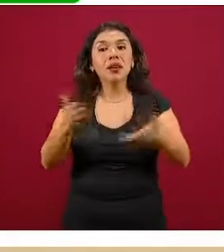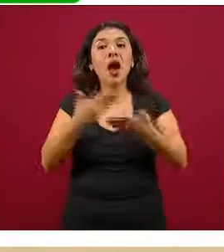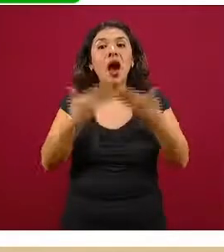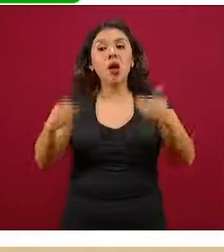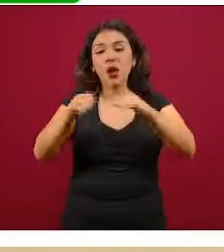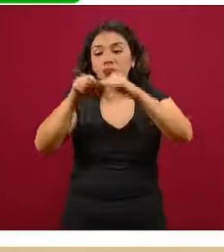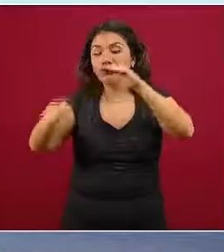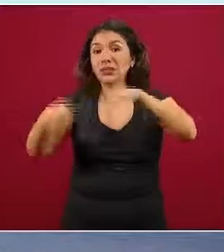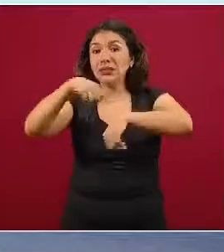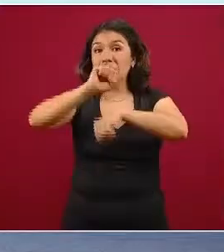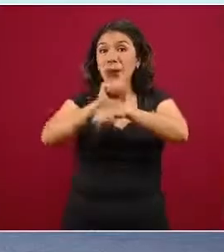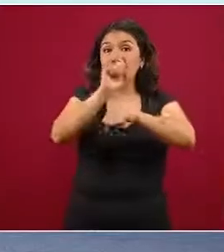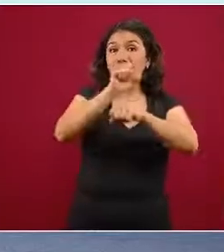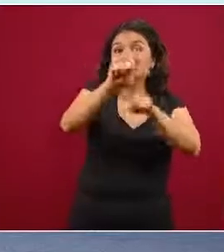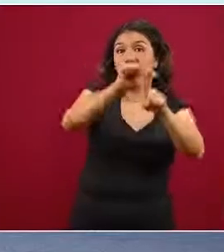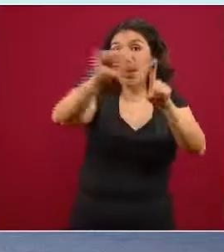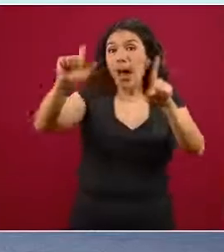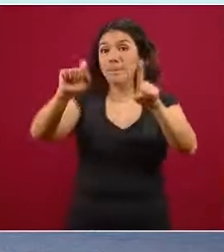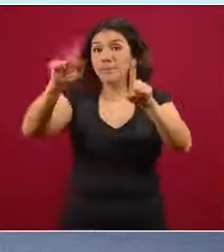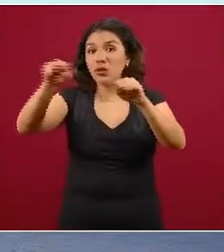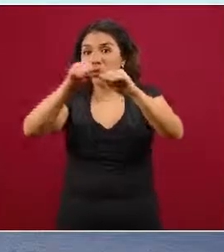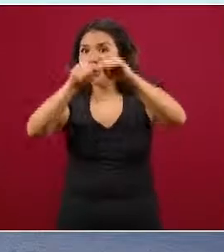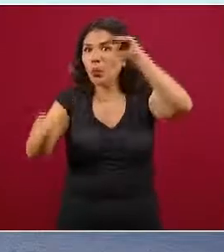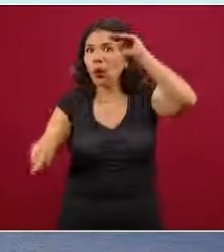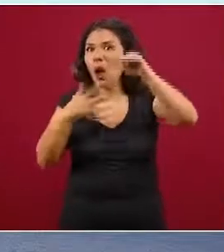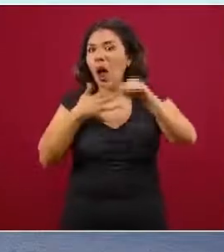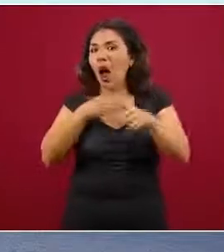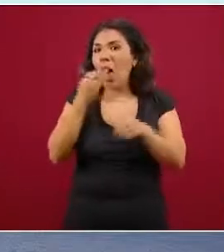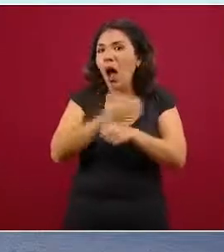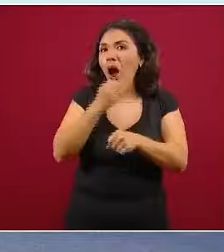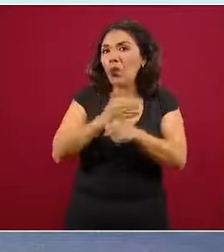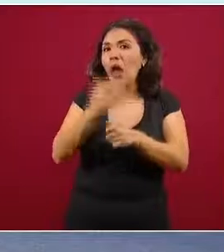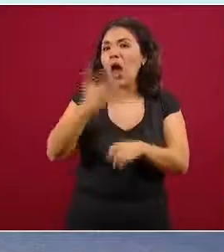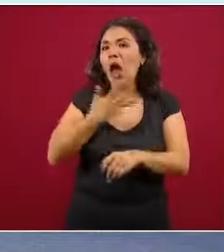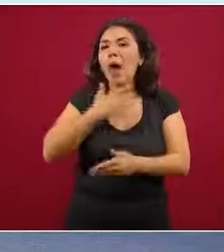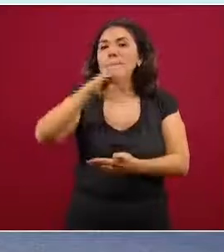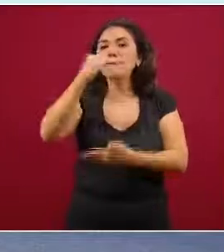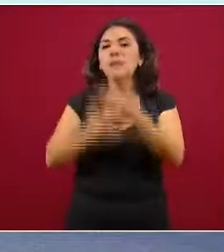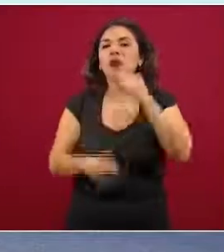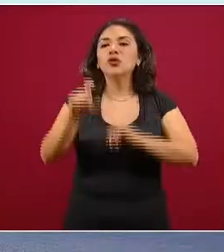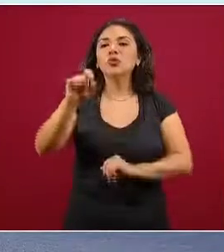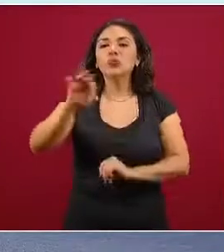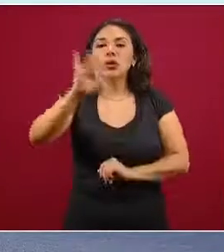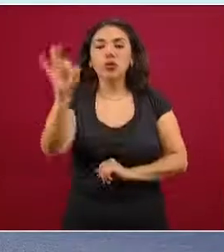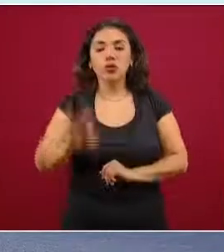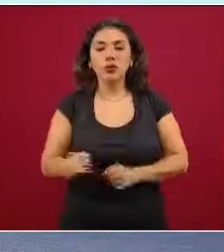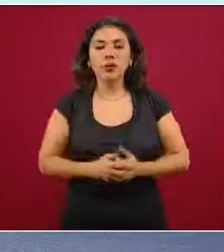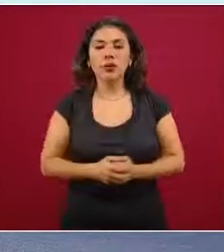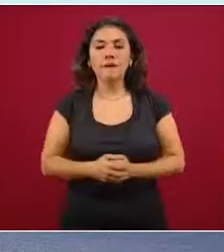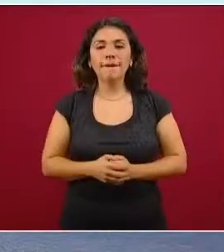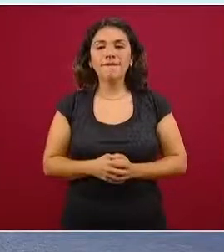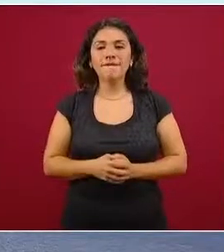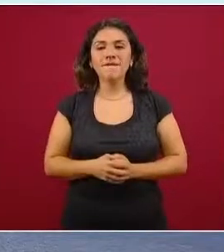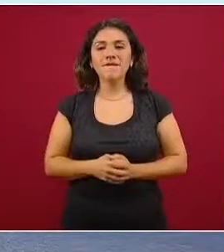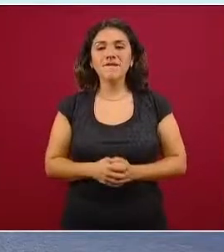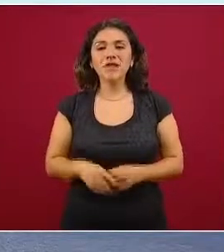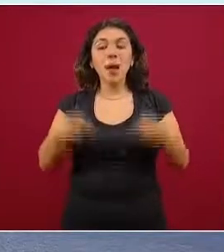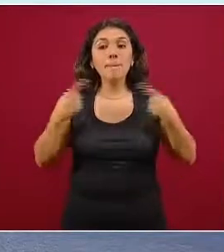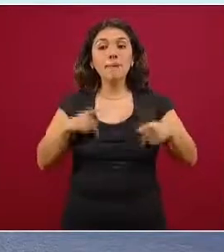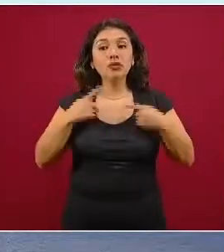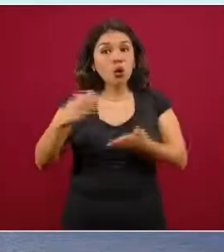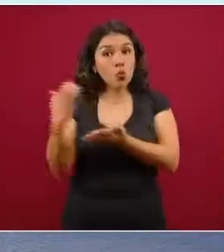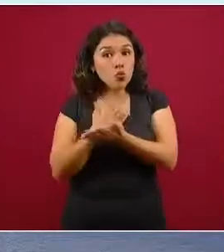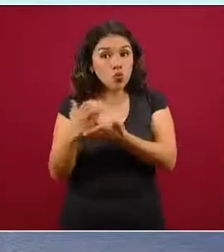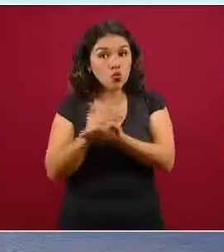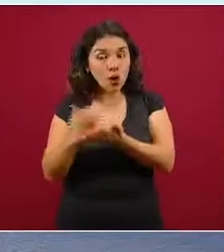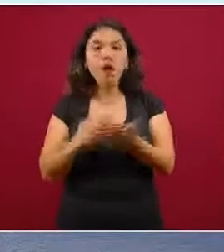semana 27 a la 28, que hasta el momento se mantiene en menos 20%. La curva de pacientes recuperados